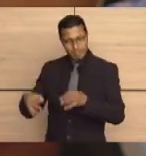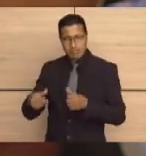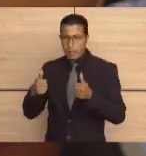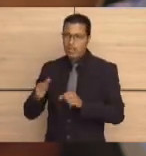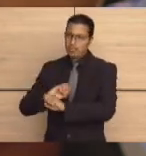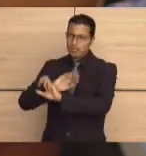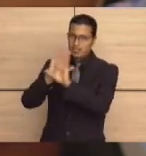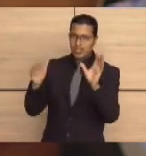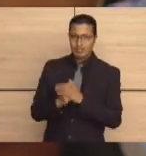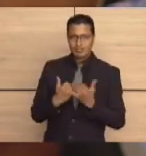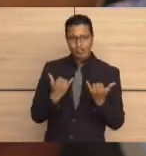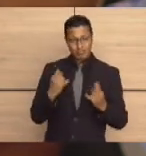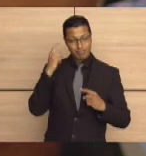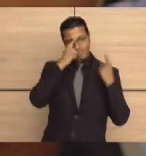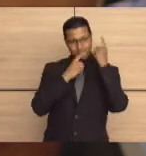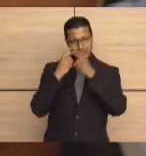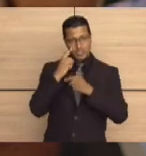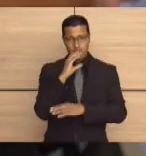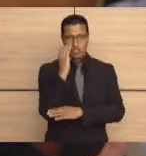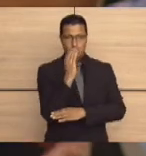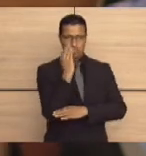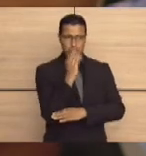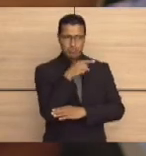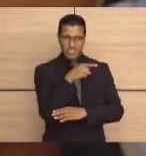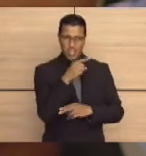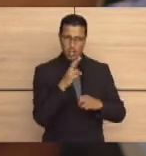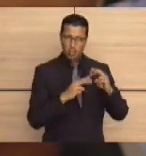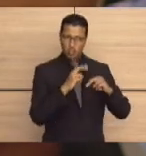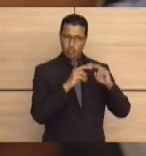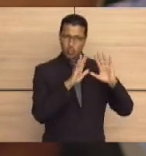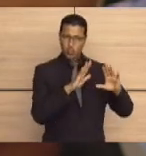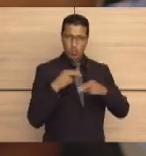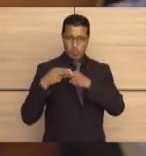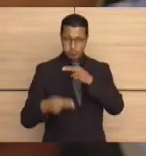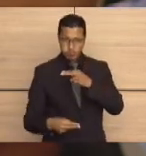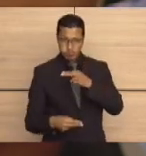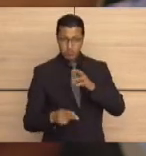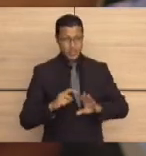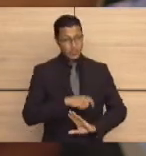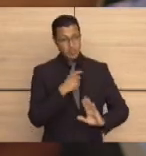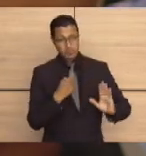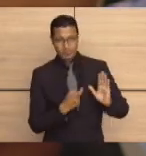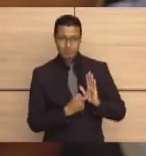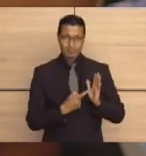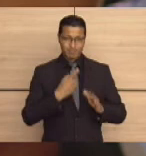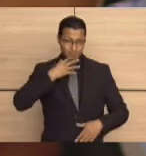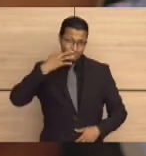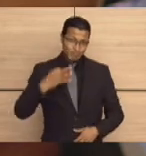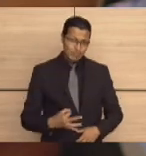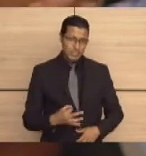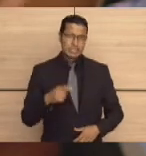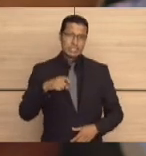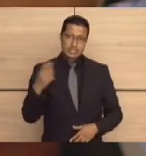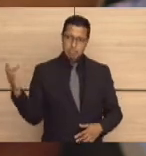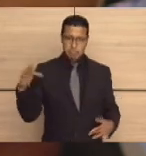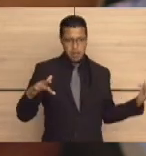hoy Colombia es un país que está en la construcción de su relato. Y un relato verdadero requiere la participación de